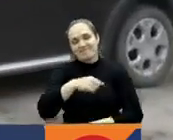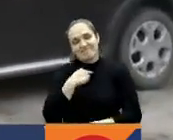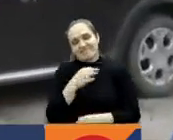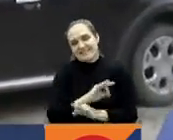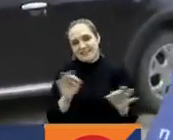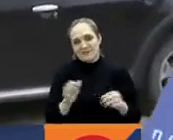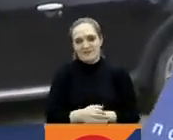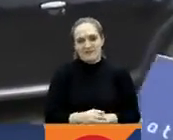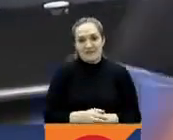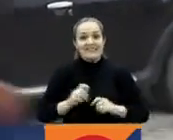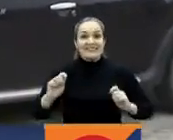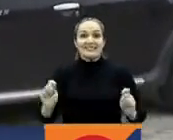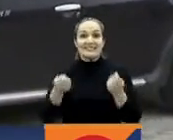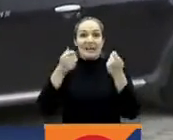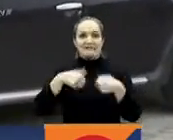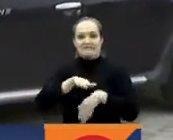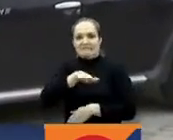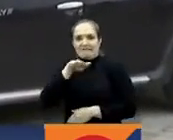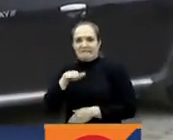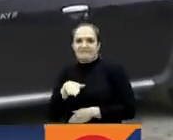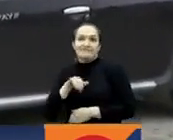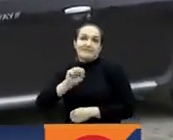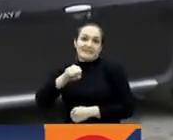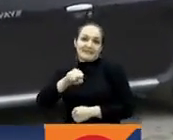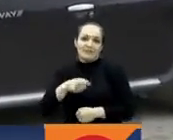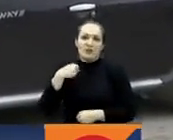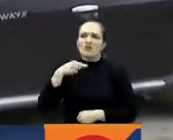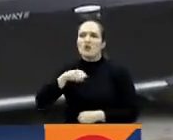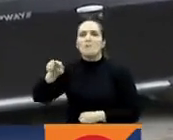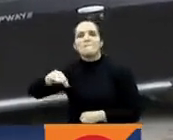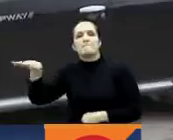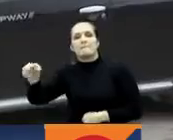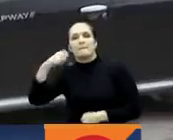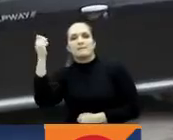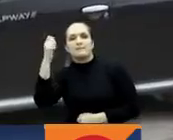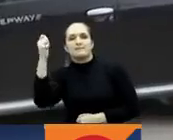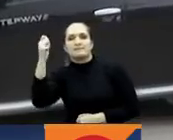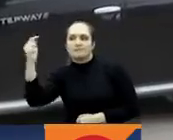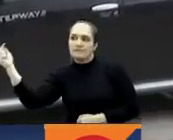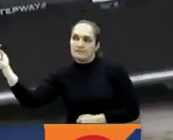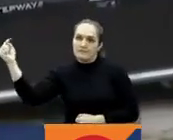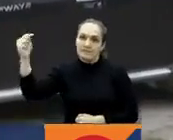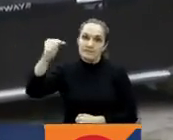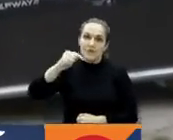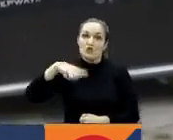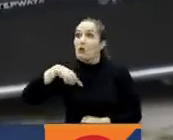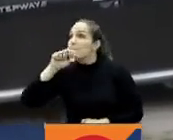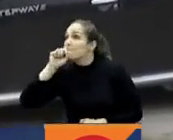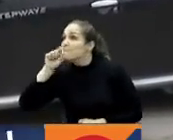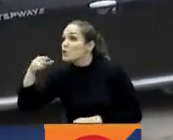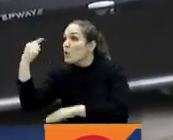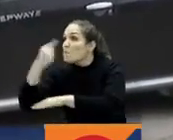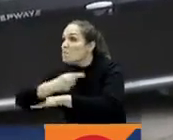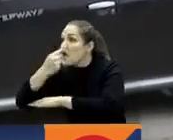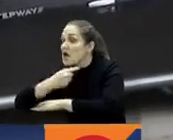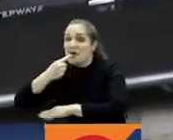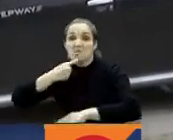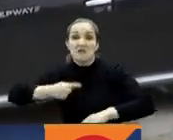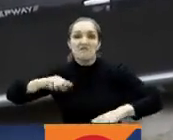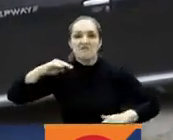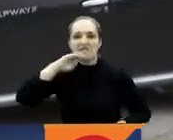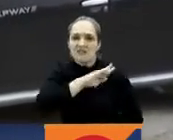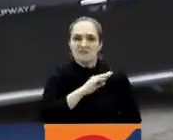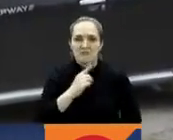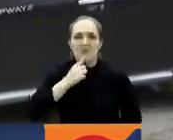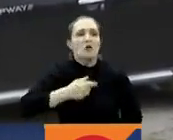esperar para no pasar y salvarse de una fuerte sanción, ¿no? Sí, señor, vengo de Los Llanos y pregunté en el peaje anterior y me dieron la información falsa, me dijeron